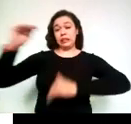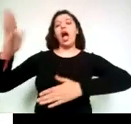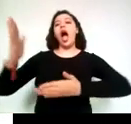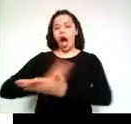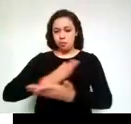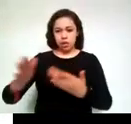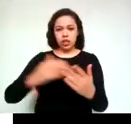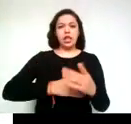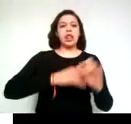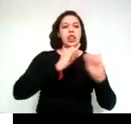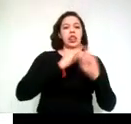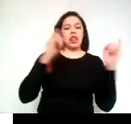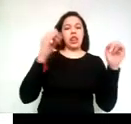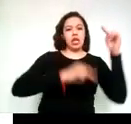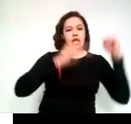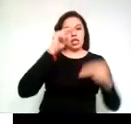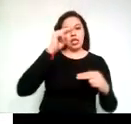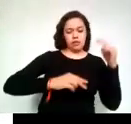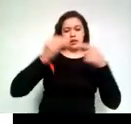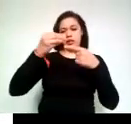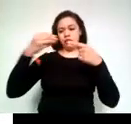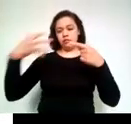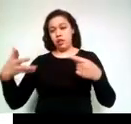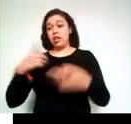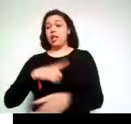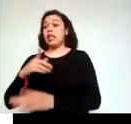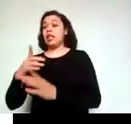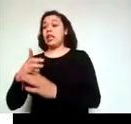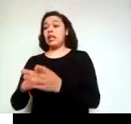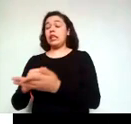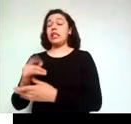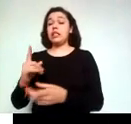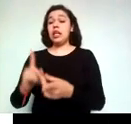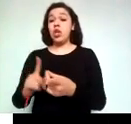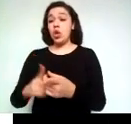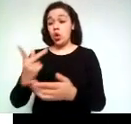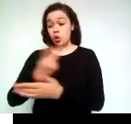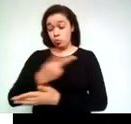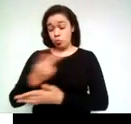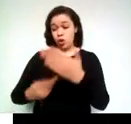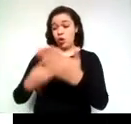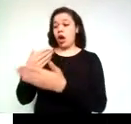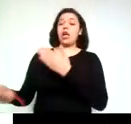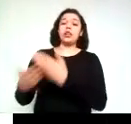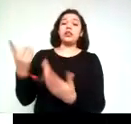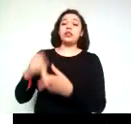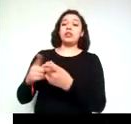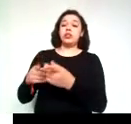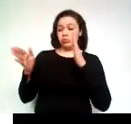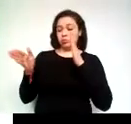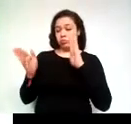por categoría y dominio y determinar en dónde debes hacer ciertos programas o acciones y